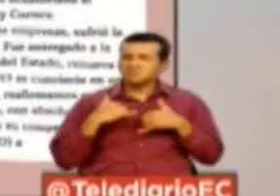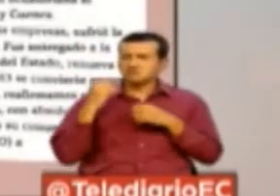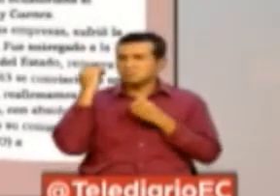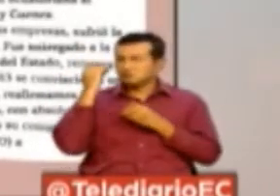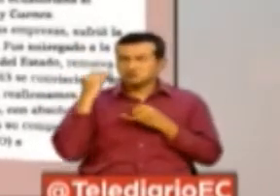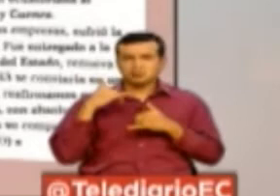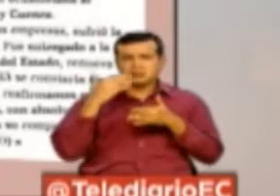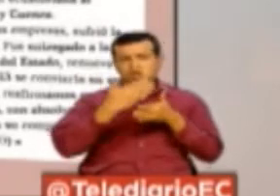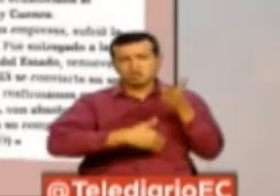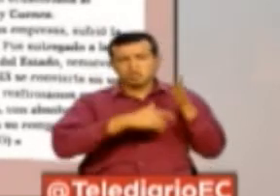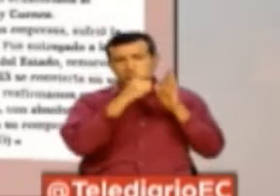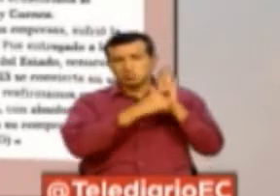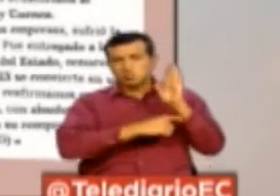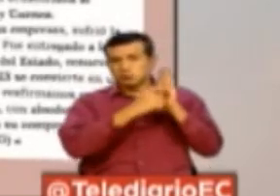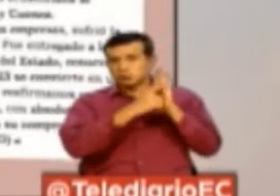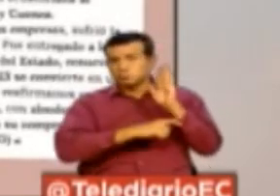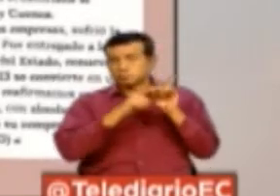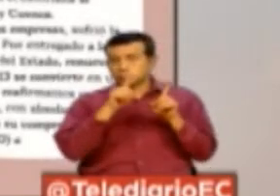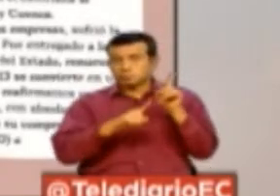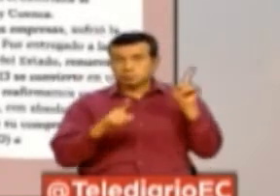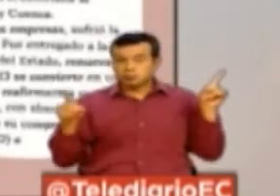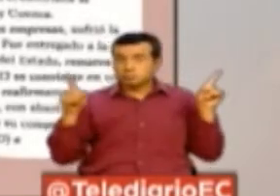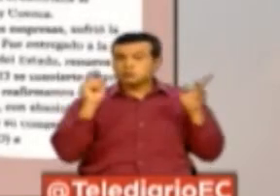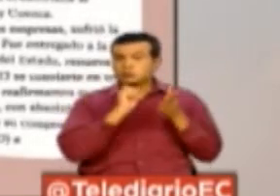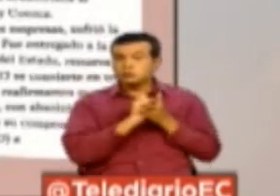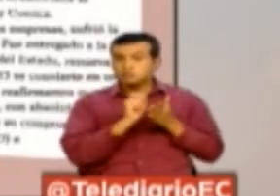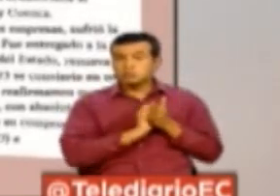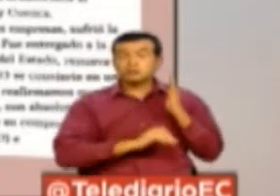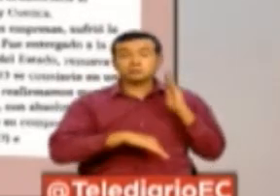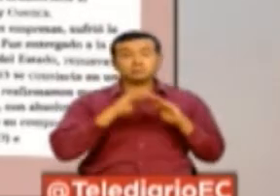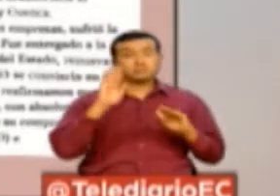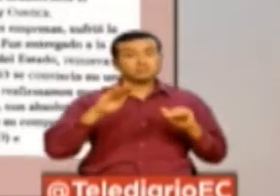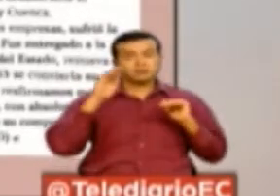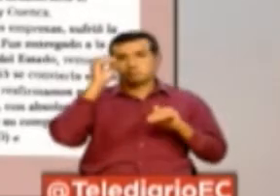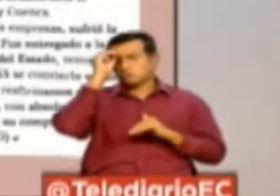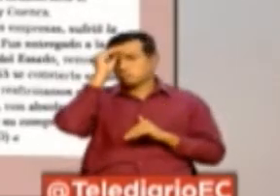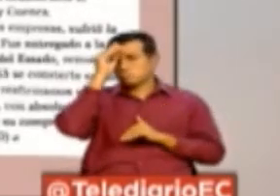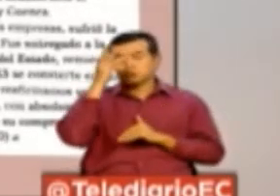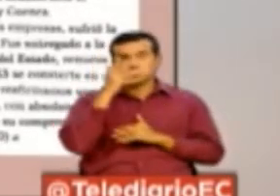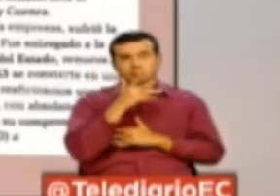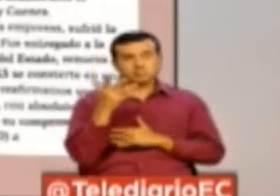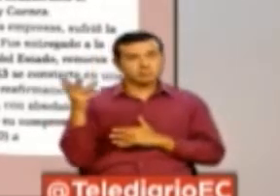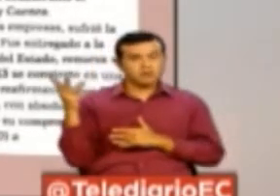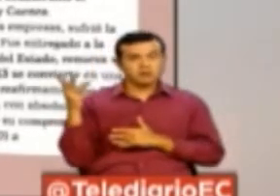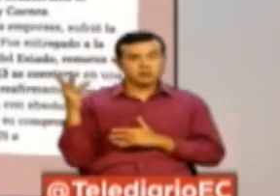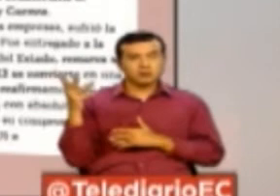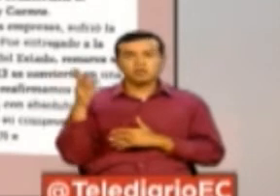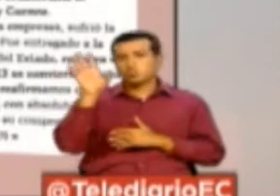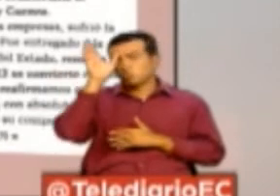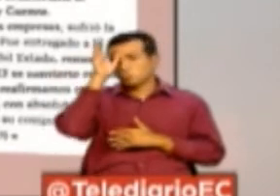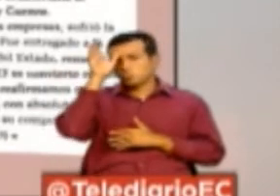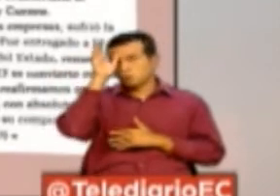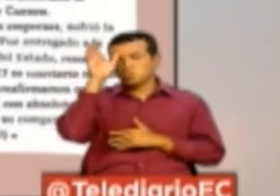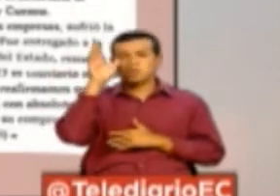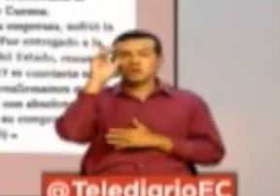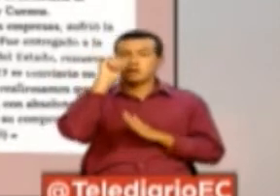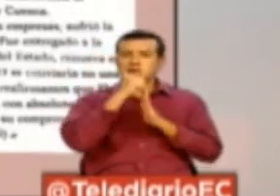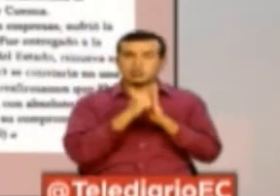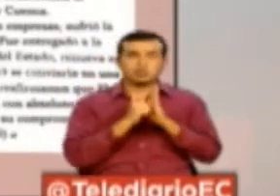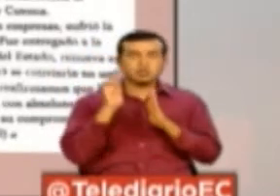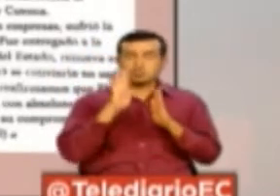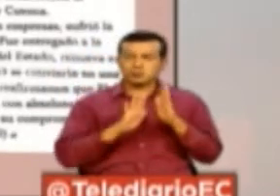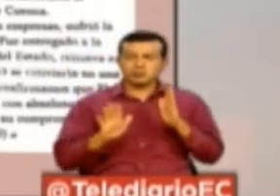tener en sus columnas a algunas de las plumas más brillantes y destacadas destacadas de la cultura y de las artes